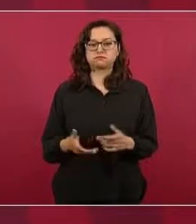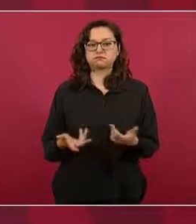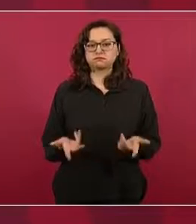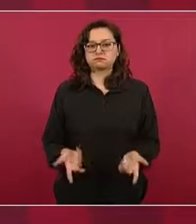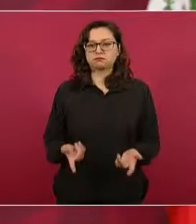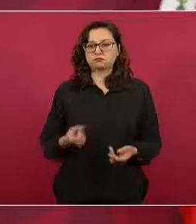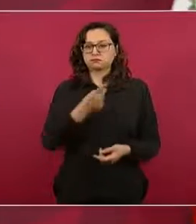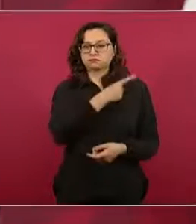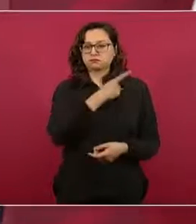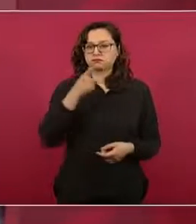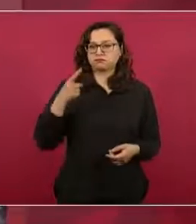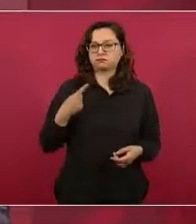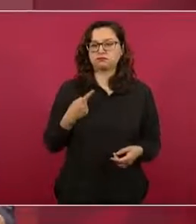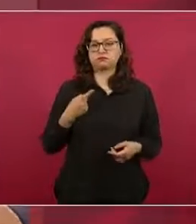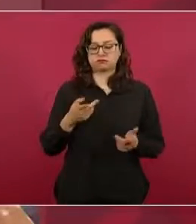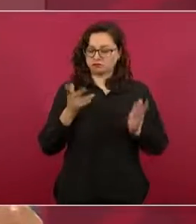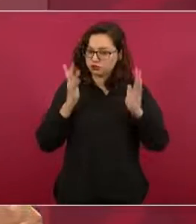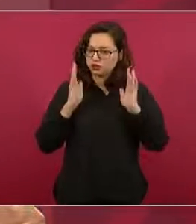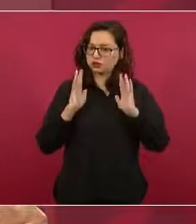hacia el sur